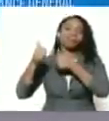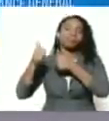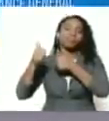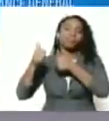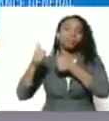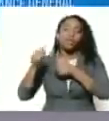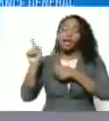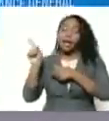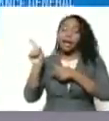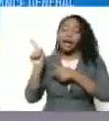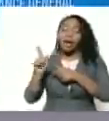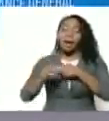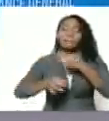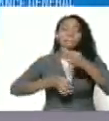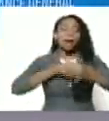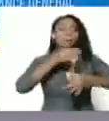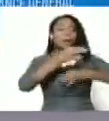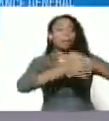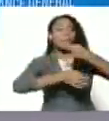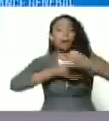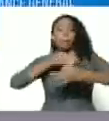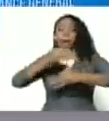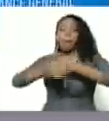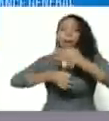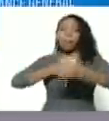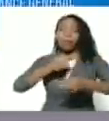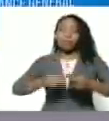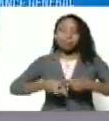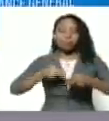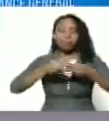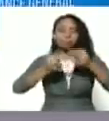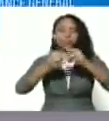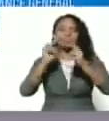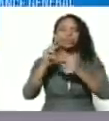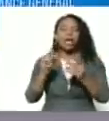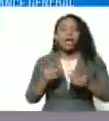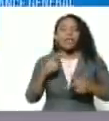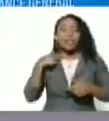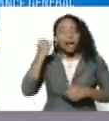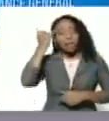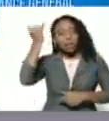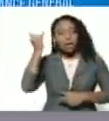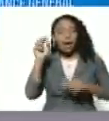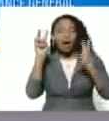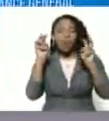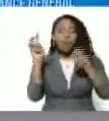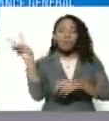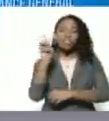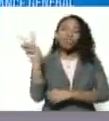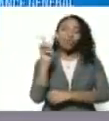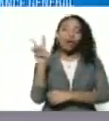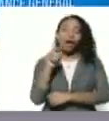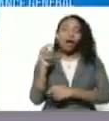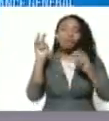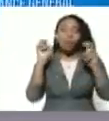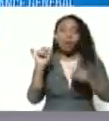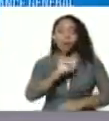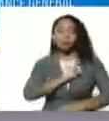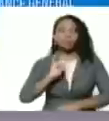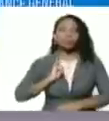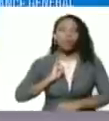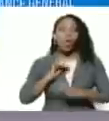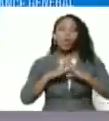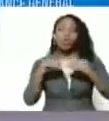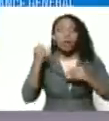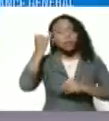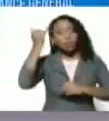Piñate habló de todo el tema de la construcción de la ideología de la nueva venezolanidad, de la nueva identidad. Toda